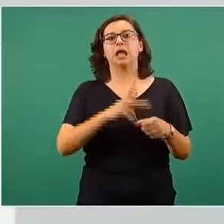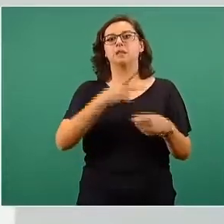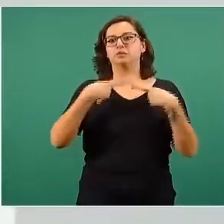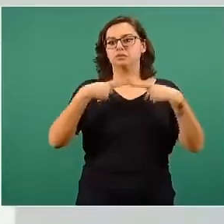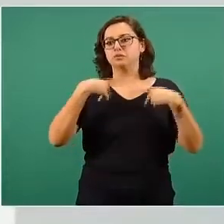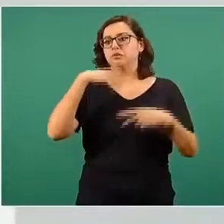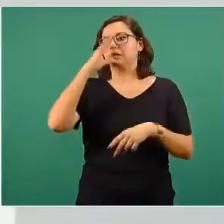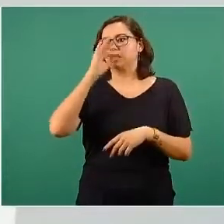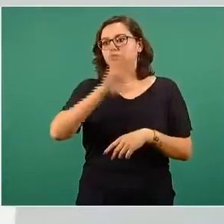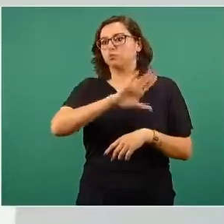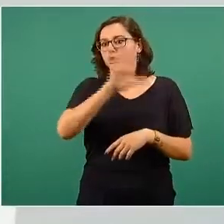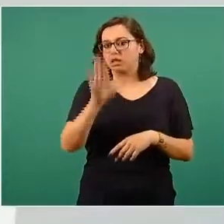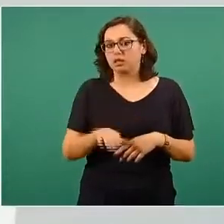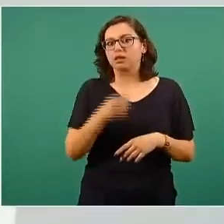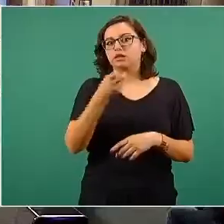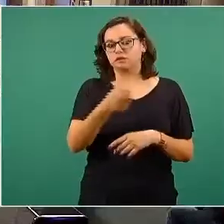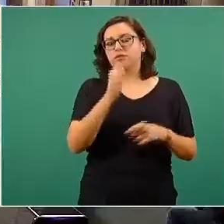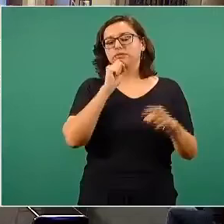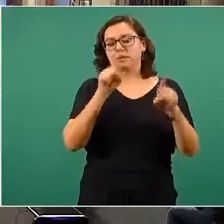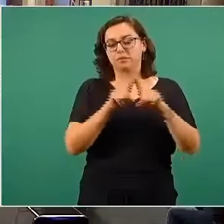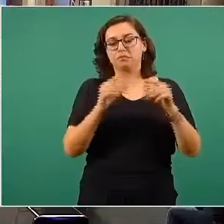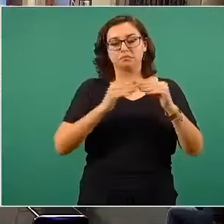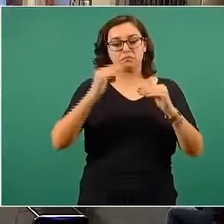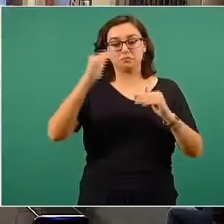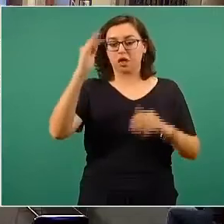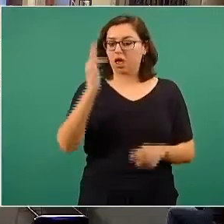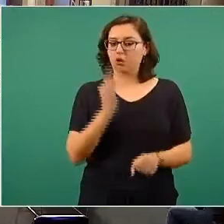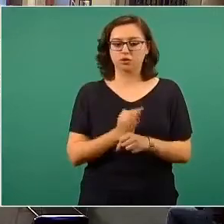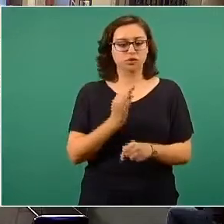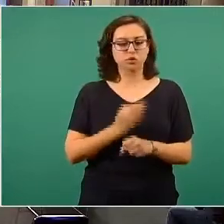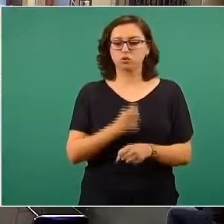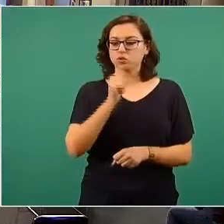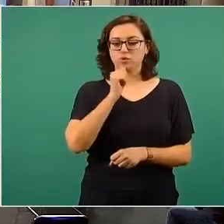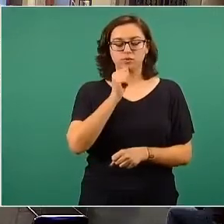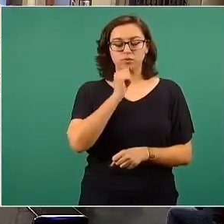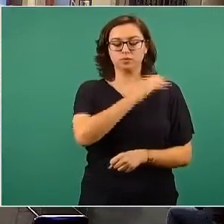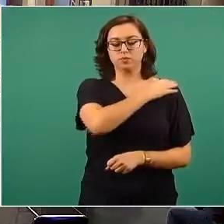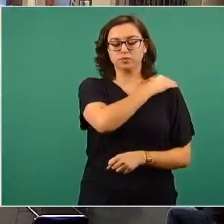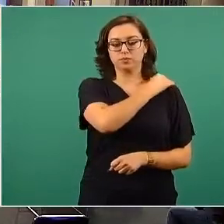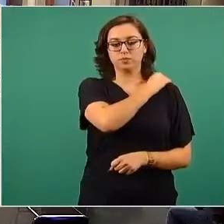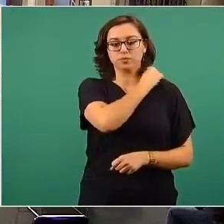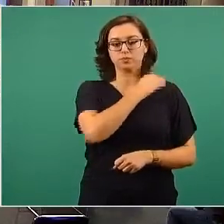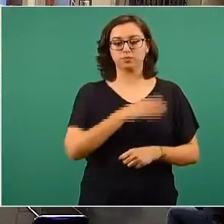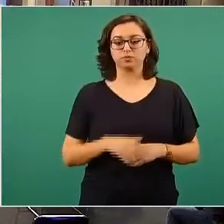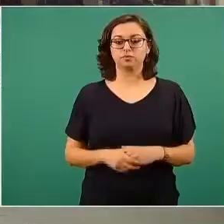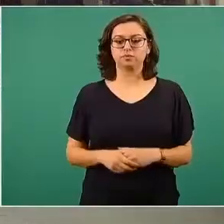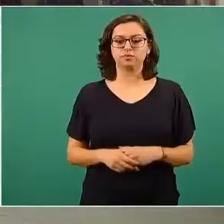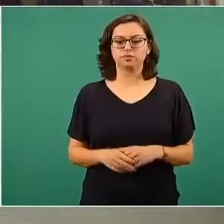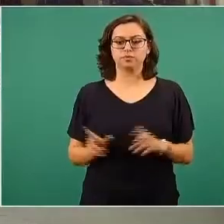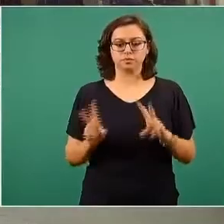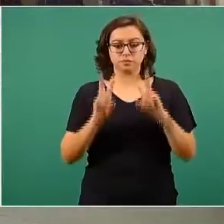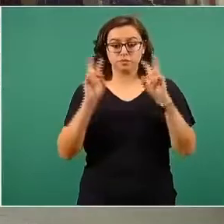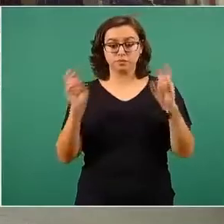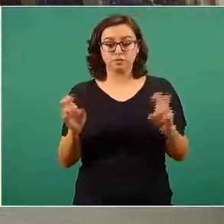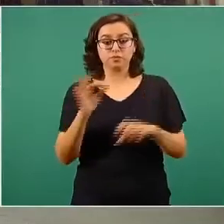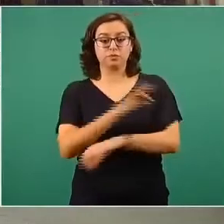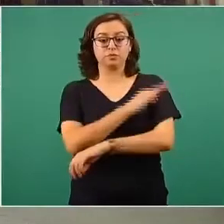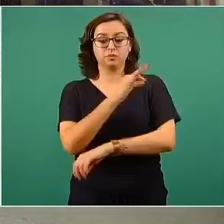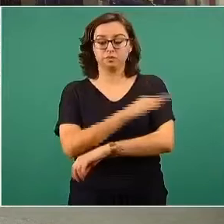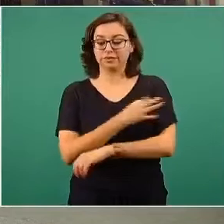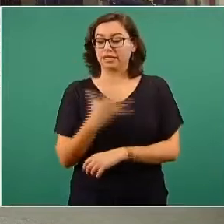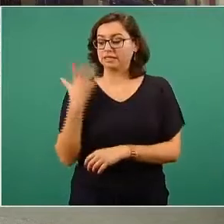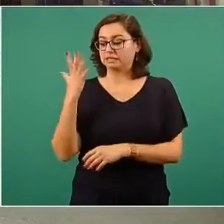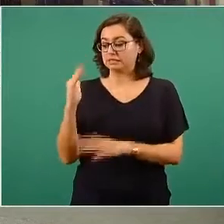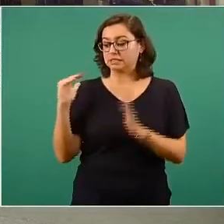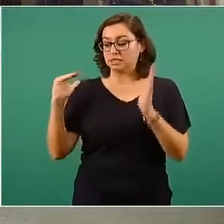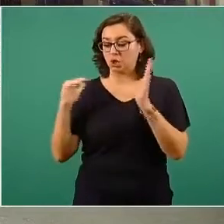están siendo impactados. Ok, gracias. Ahora, en el tema de vacunación, son 5.307 maestros